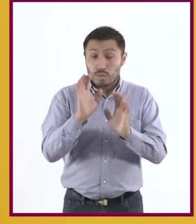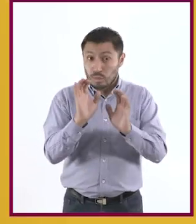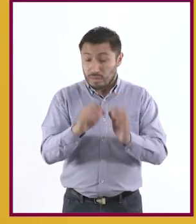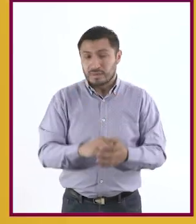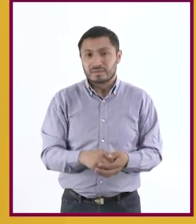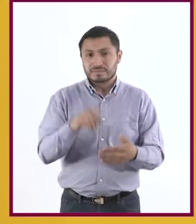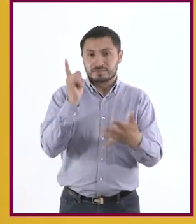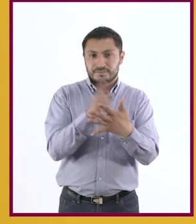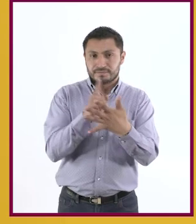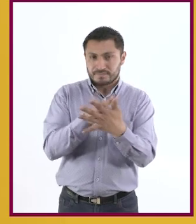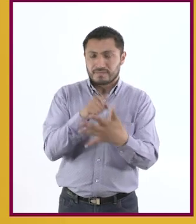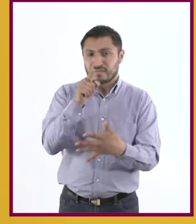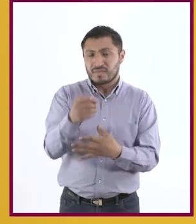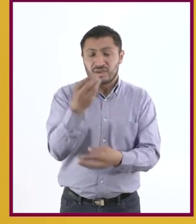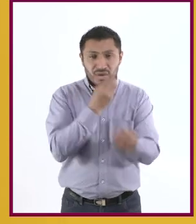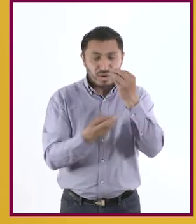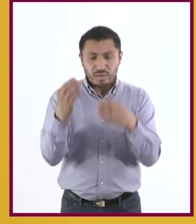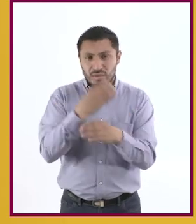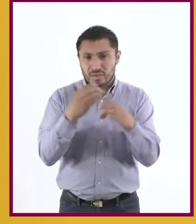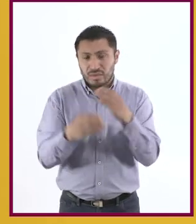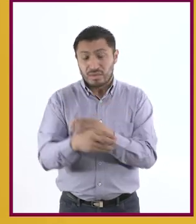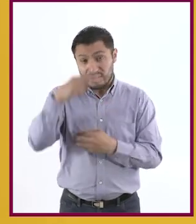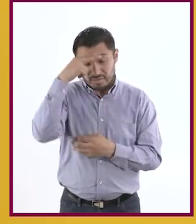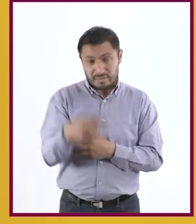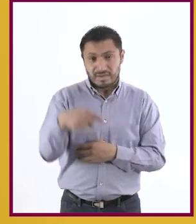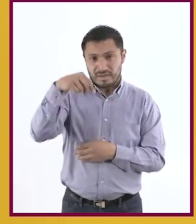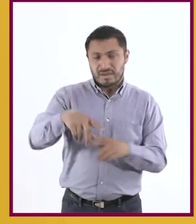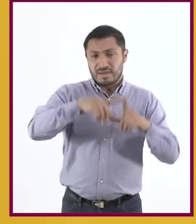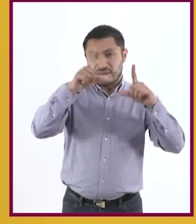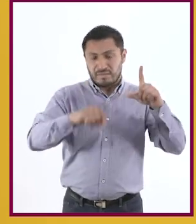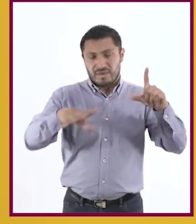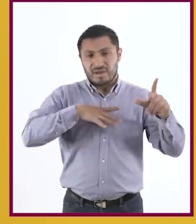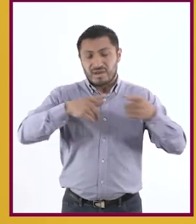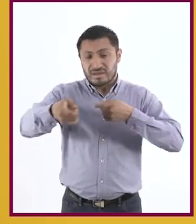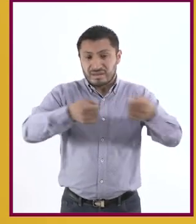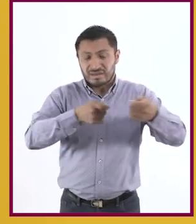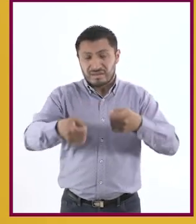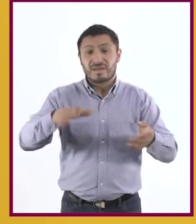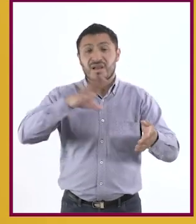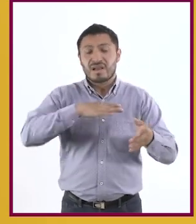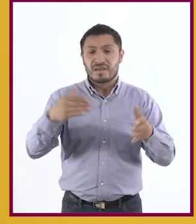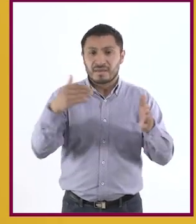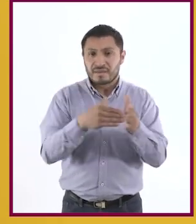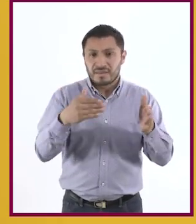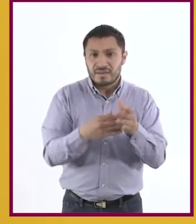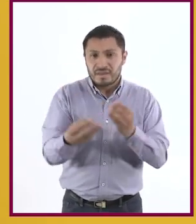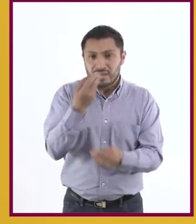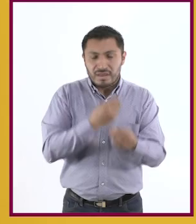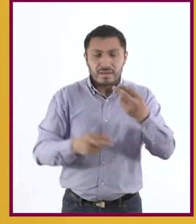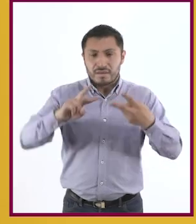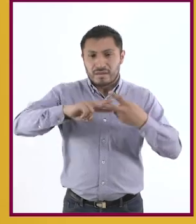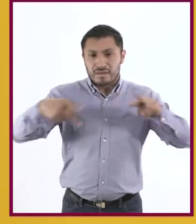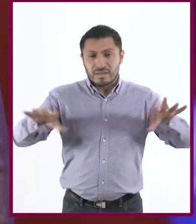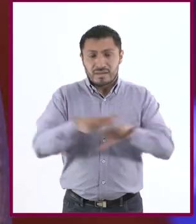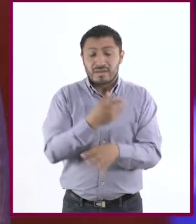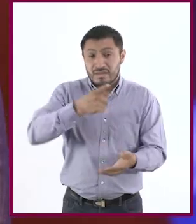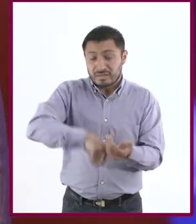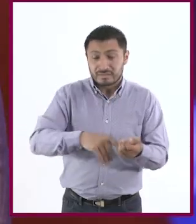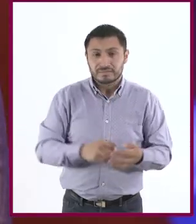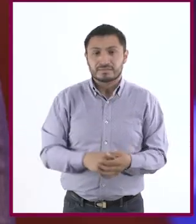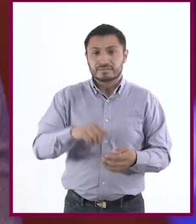5. Consume productos mexicanos. En México existe una regulación que limita el uso de alimentos transgénicos.